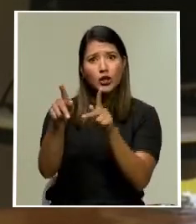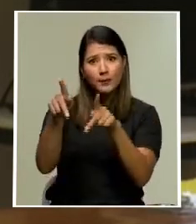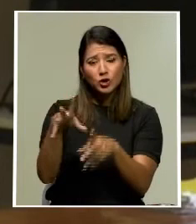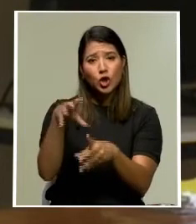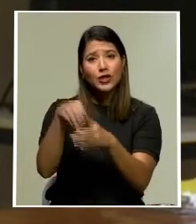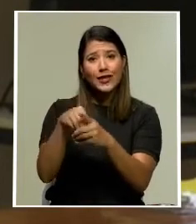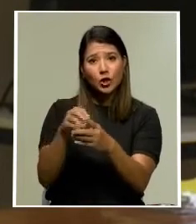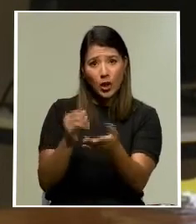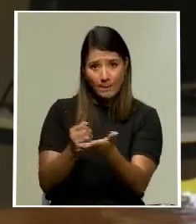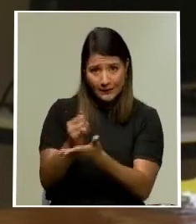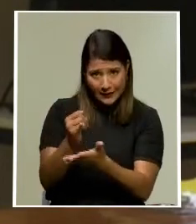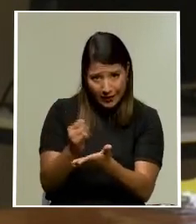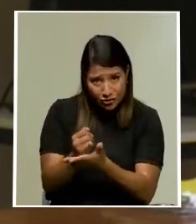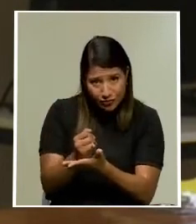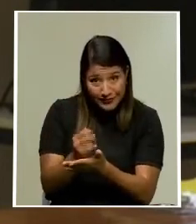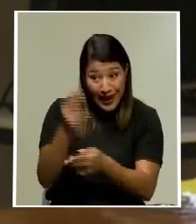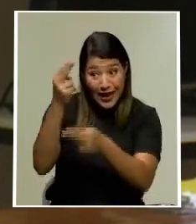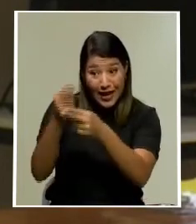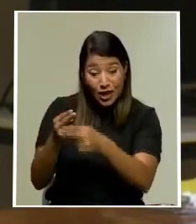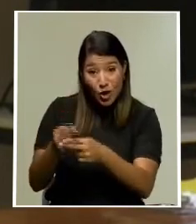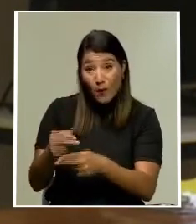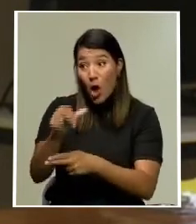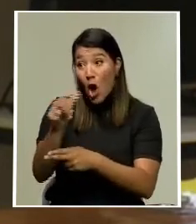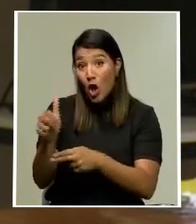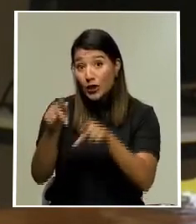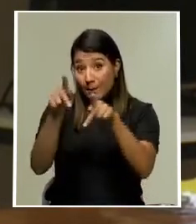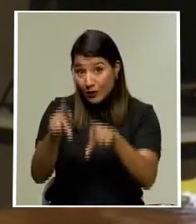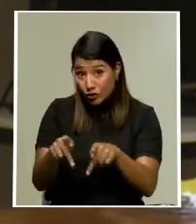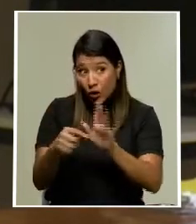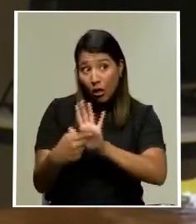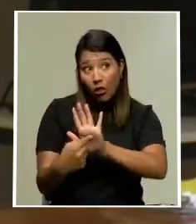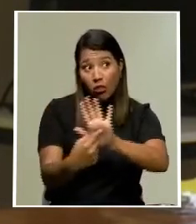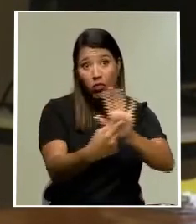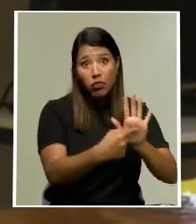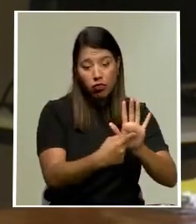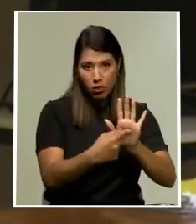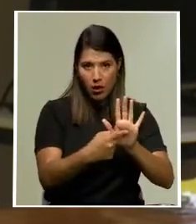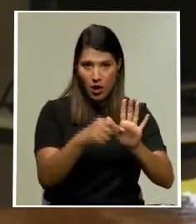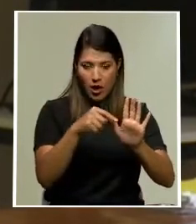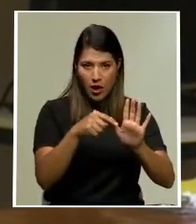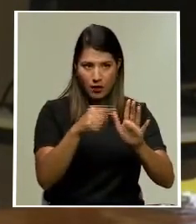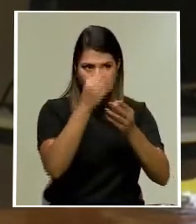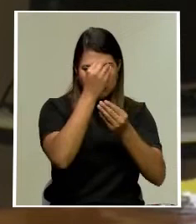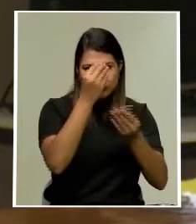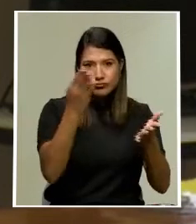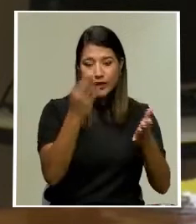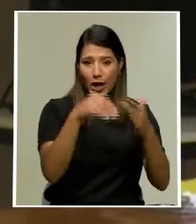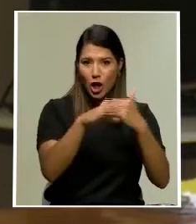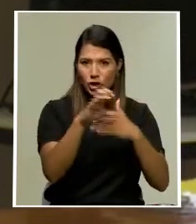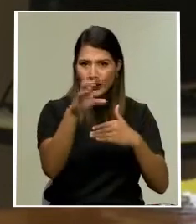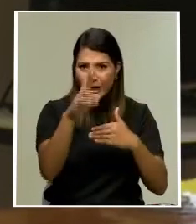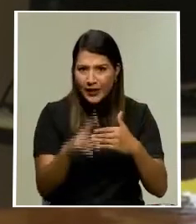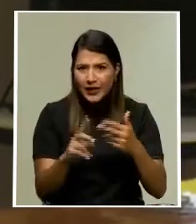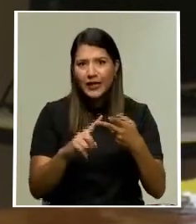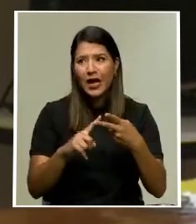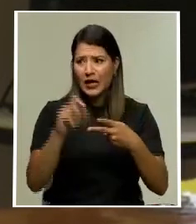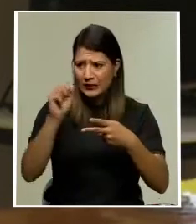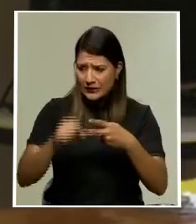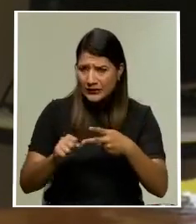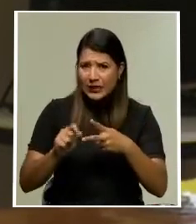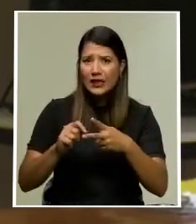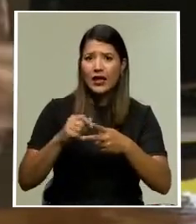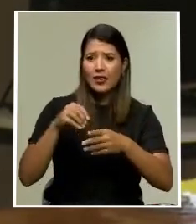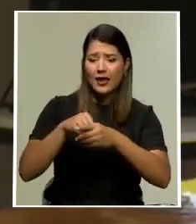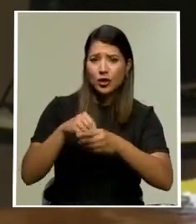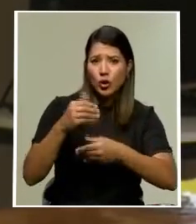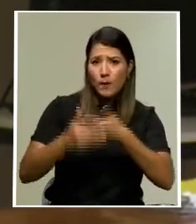salieron en el reportaje y que sí dieron su versión de los hechos y que sí explicaron cómo estaba la situación y que sí mandaron a sus abogados